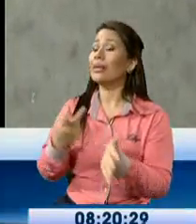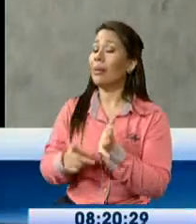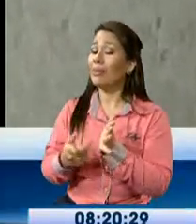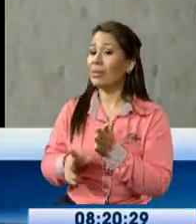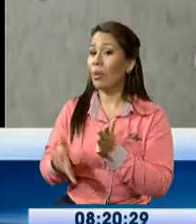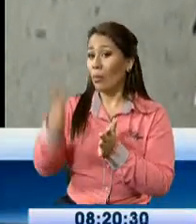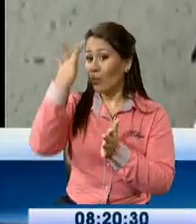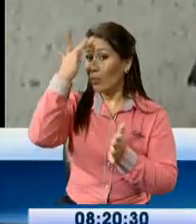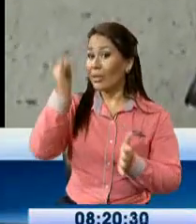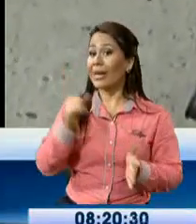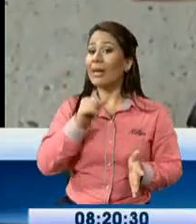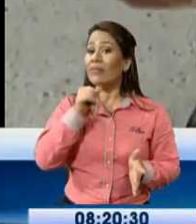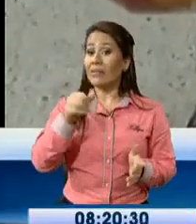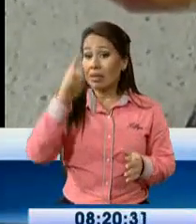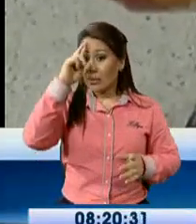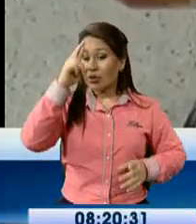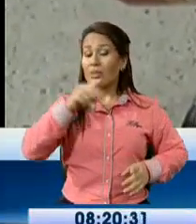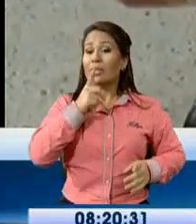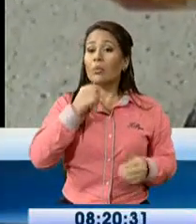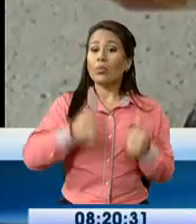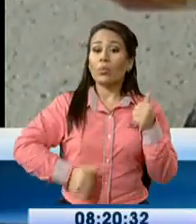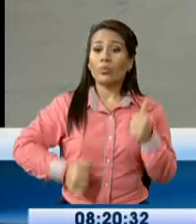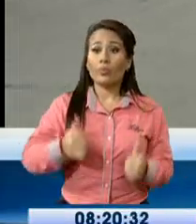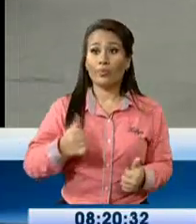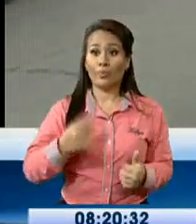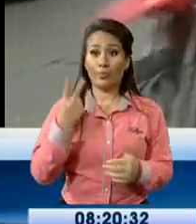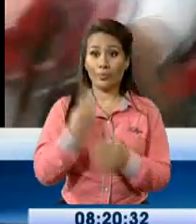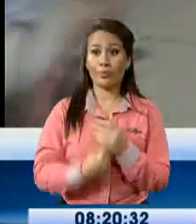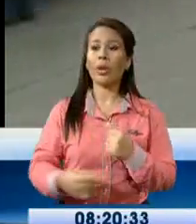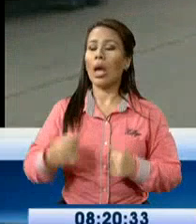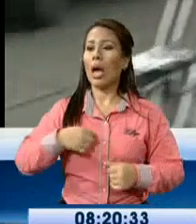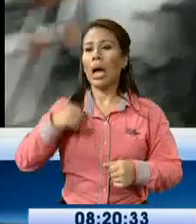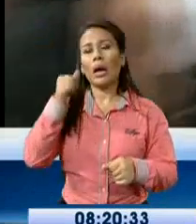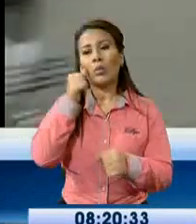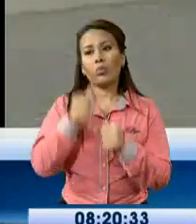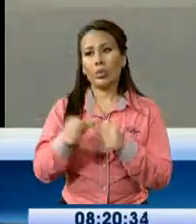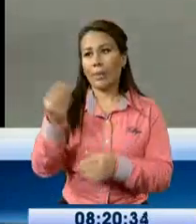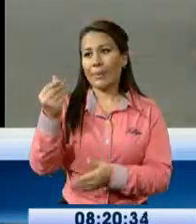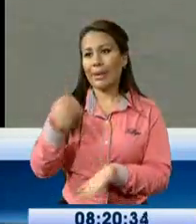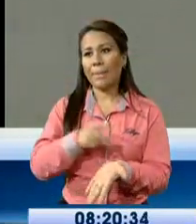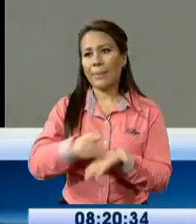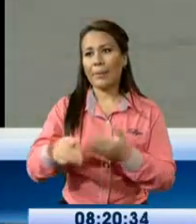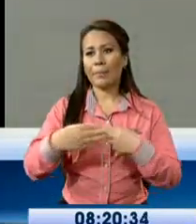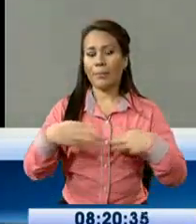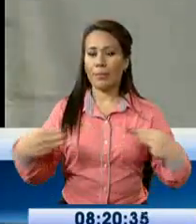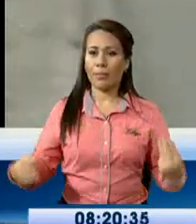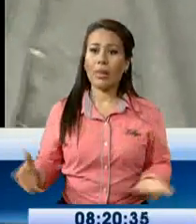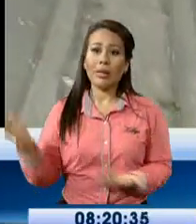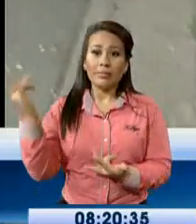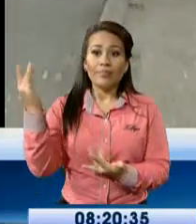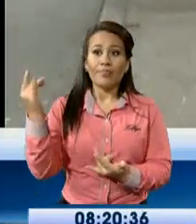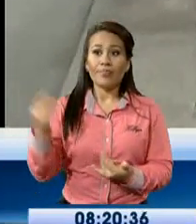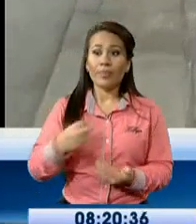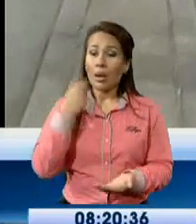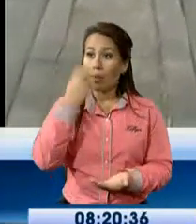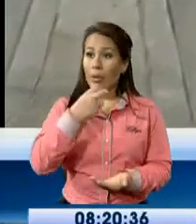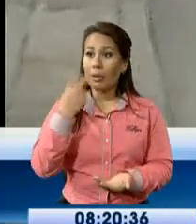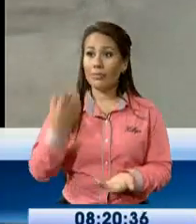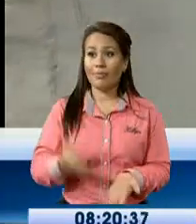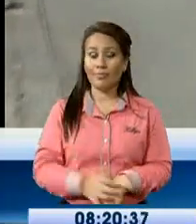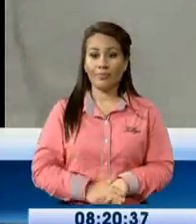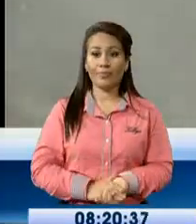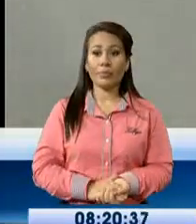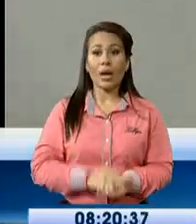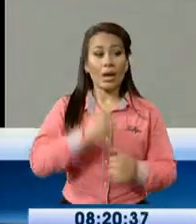producido el accidente, los conductores intentaban llegar a un acuerdo sobre los daños. Esperemos las experticias de